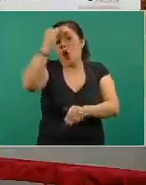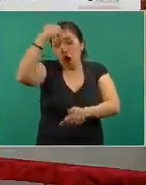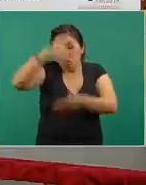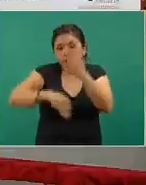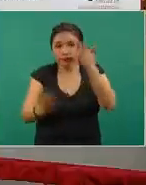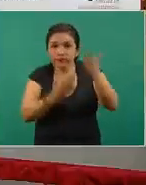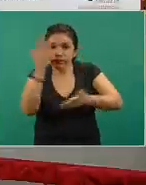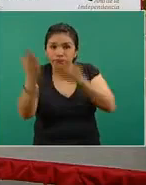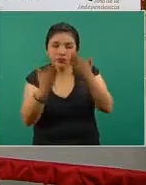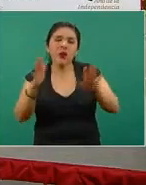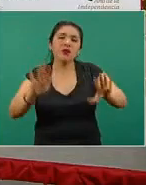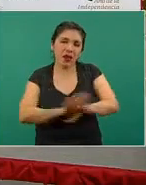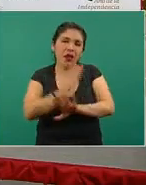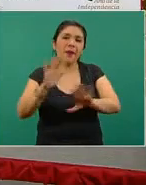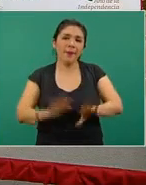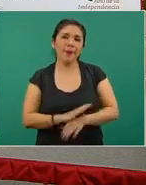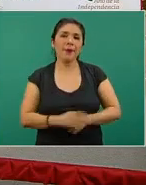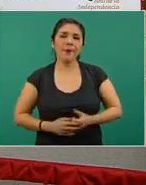más.